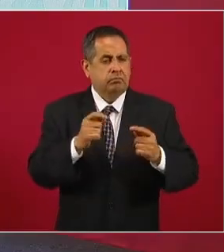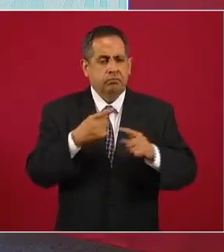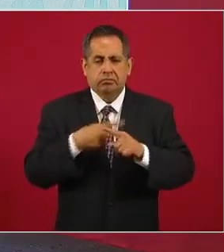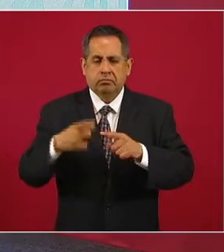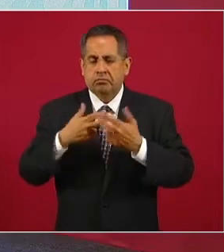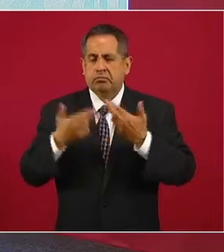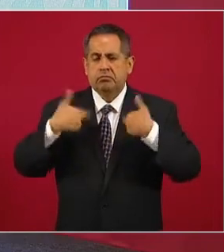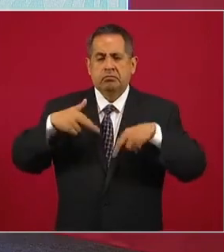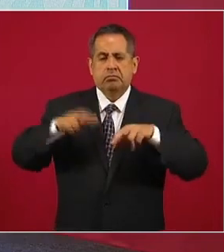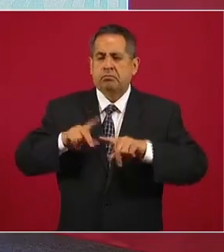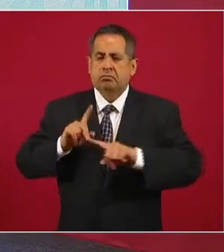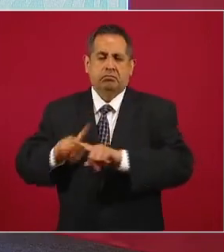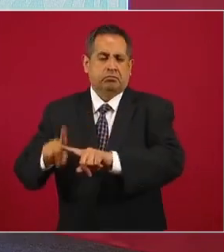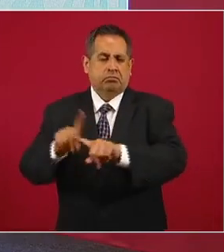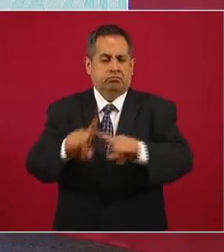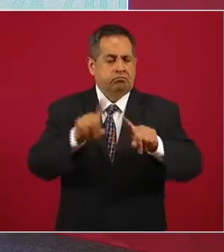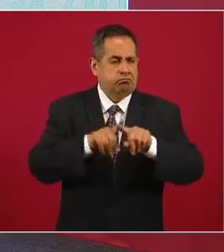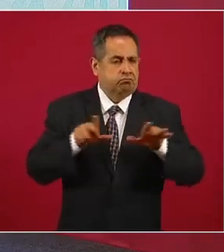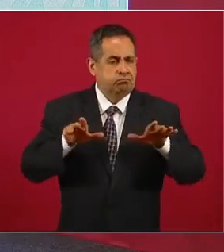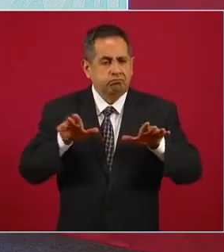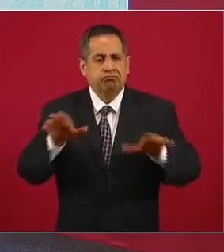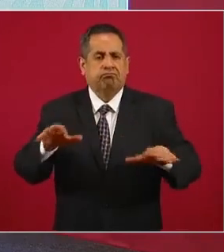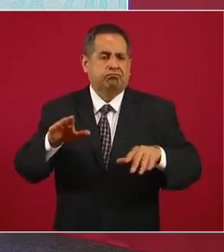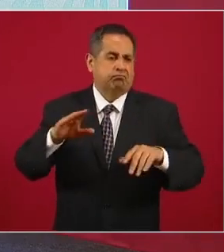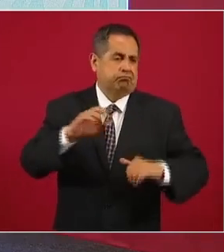representantes de todas las fuerzas,